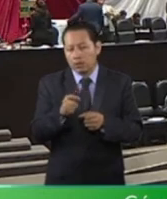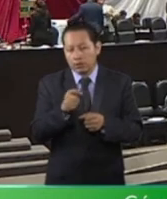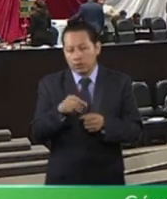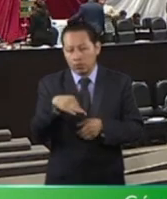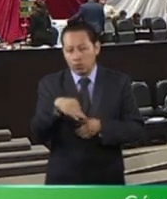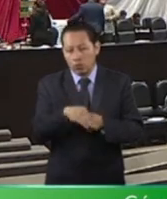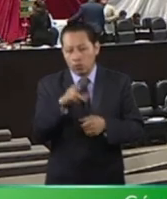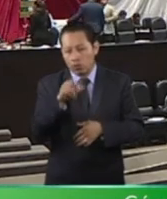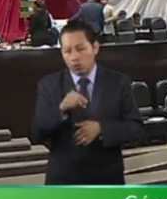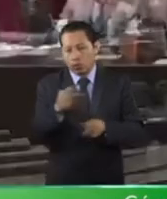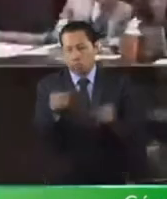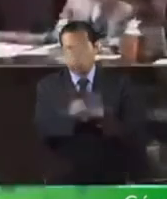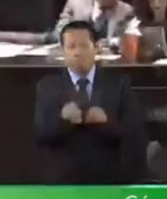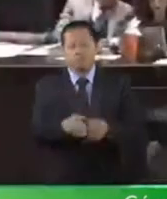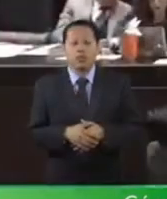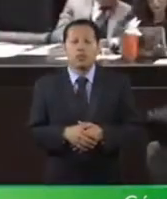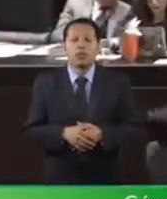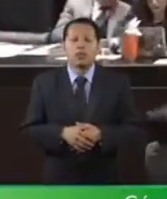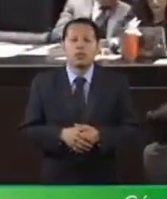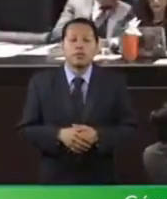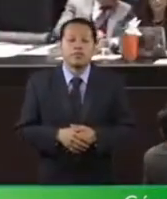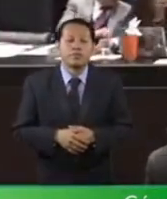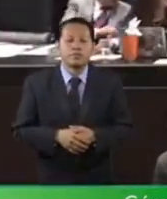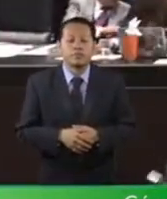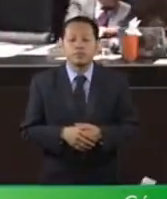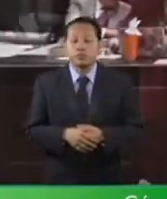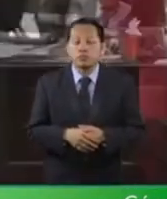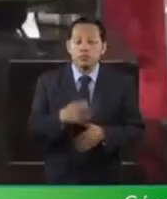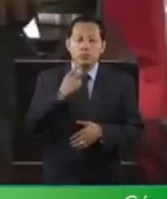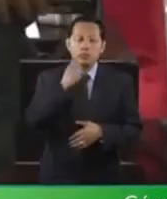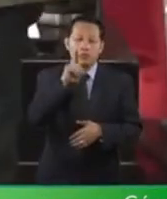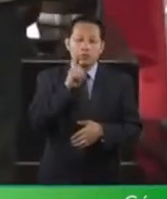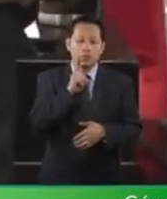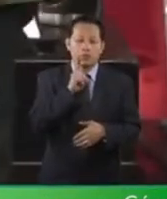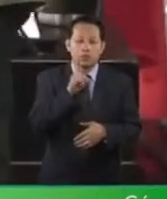votará en contra. Es cuanto. Gracias, diputada Reyes de la Torre.